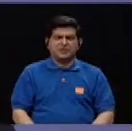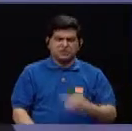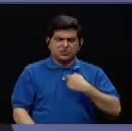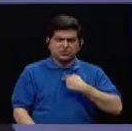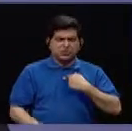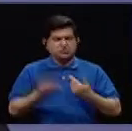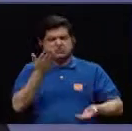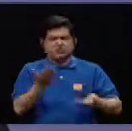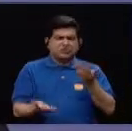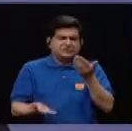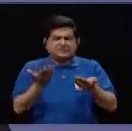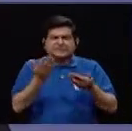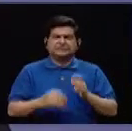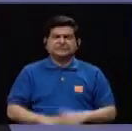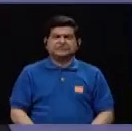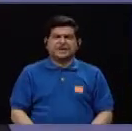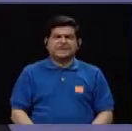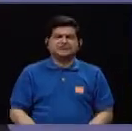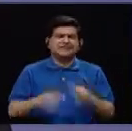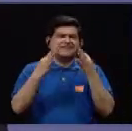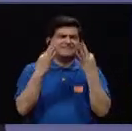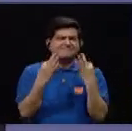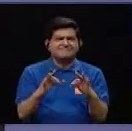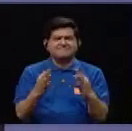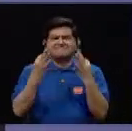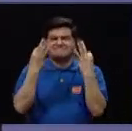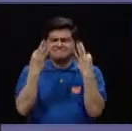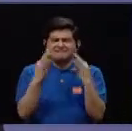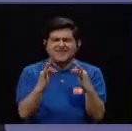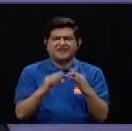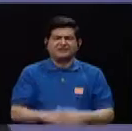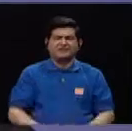pues me dedico más como a tratar